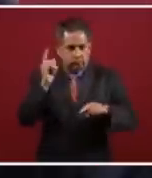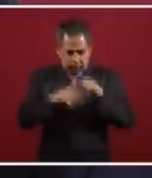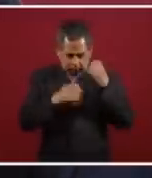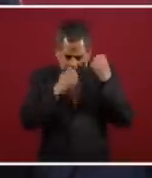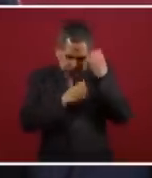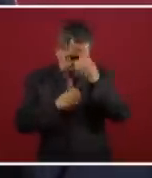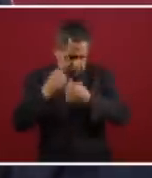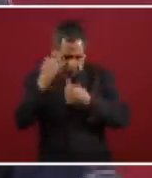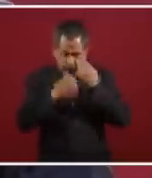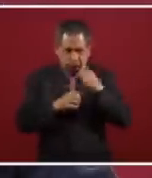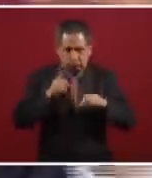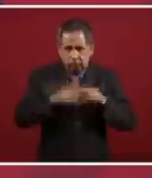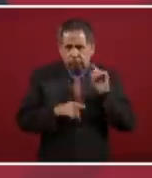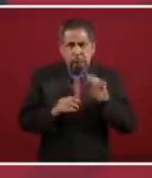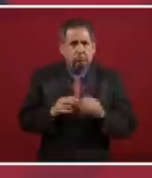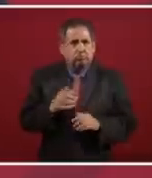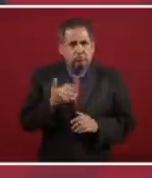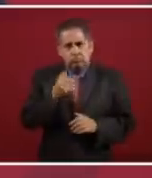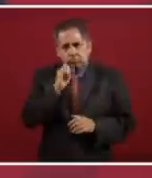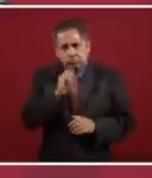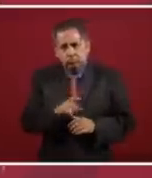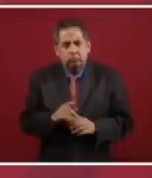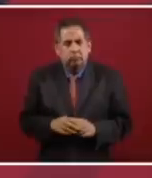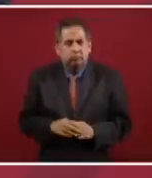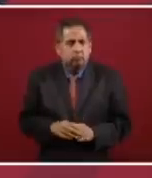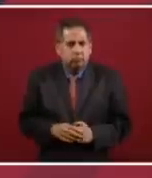revisar y